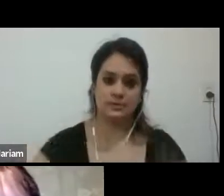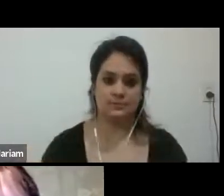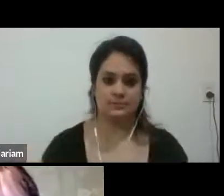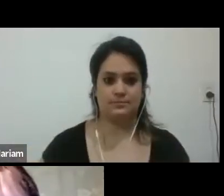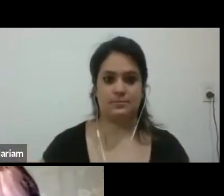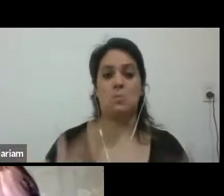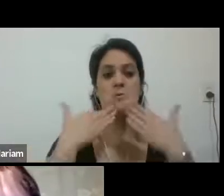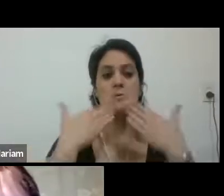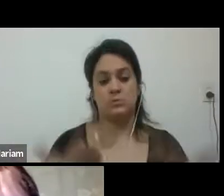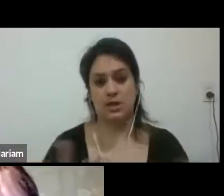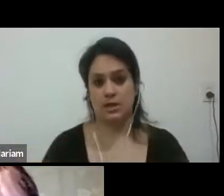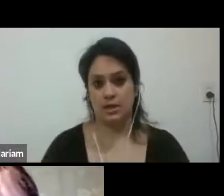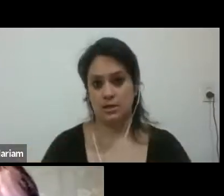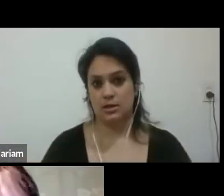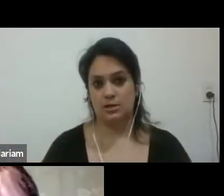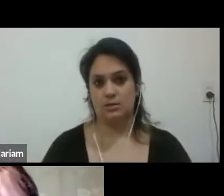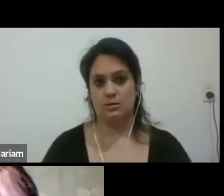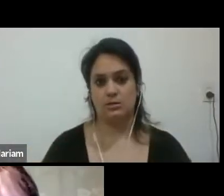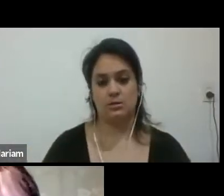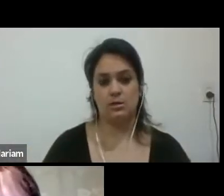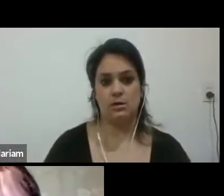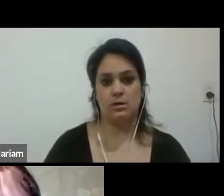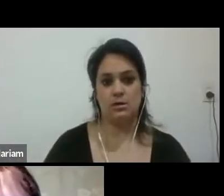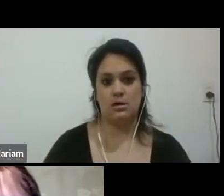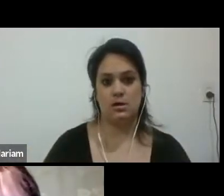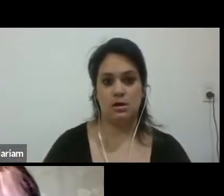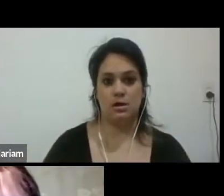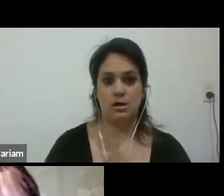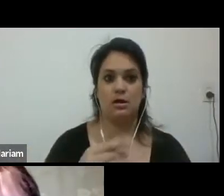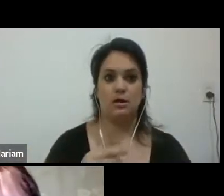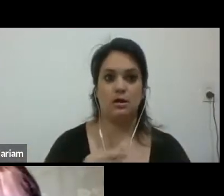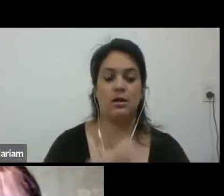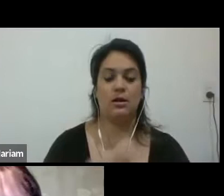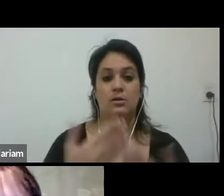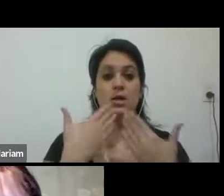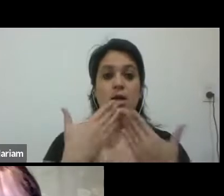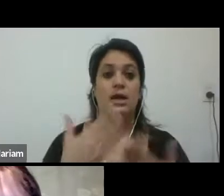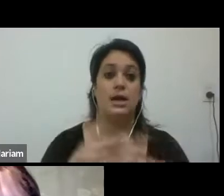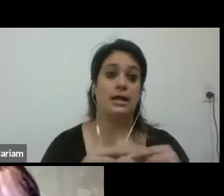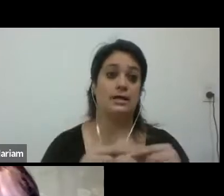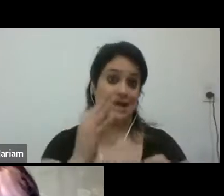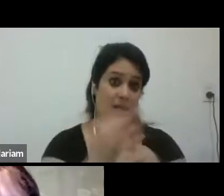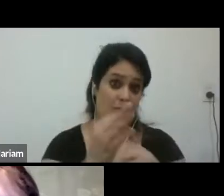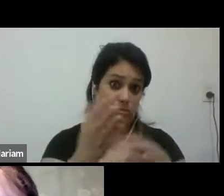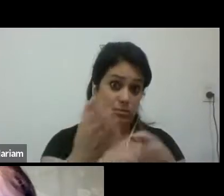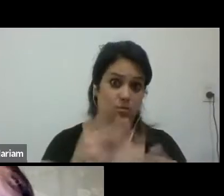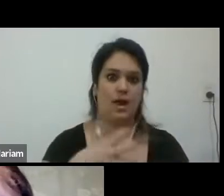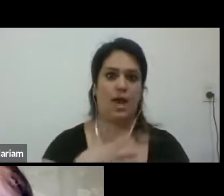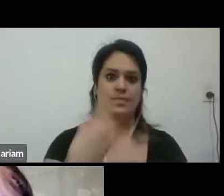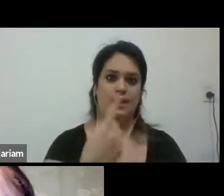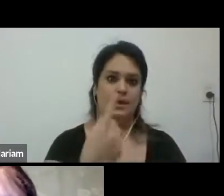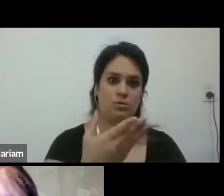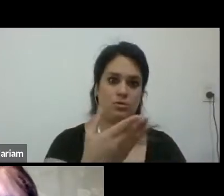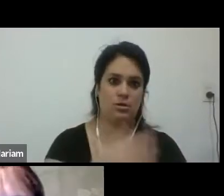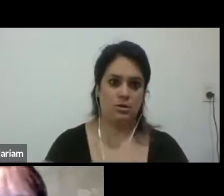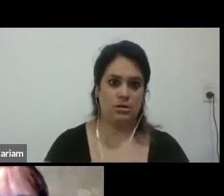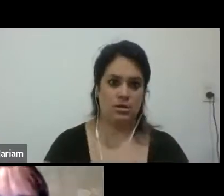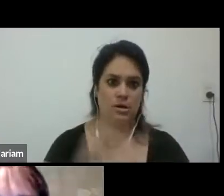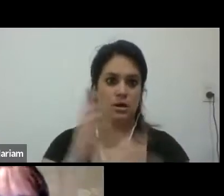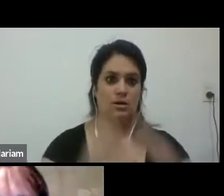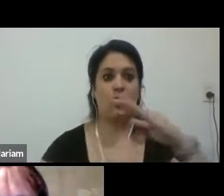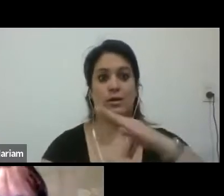agradecerte enormemente la participación quiero agradecer a la institución se encuentran aquí directoras de carrera la rectora